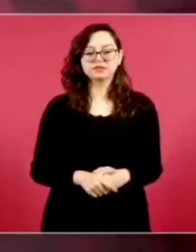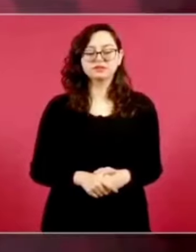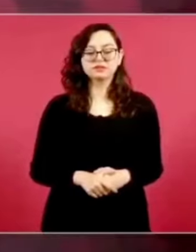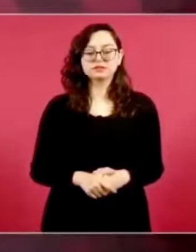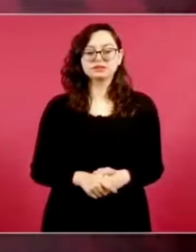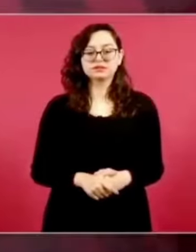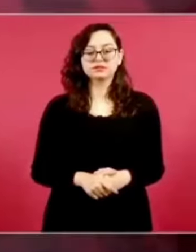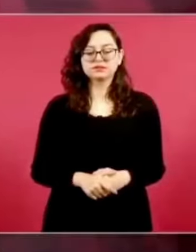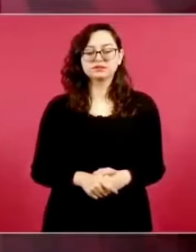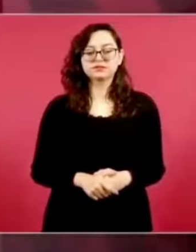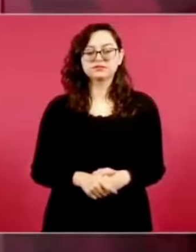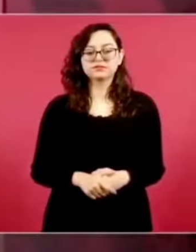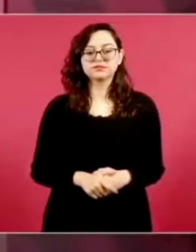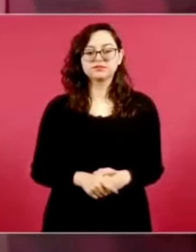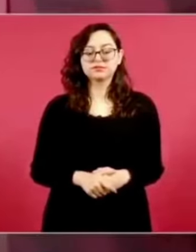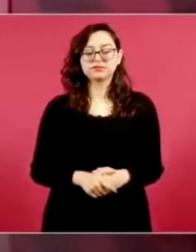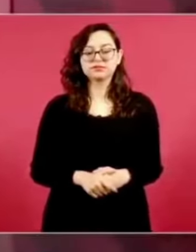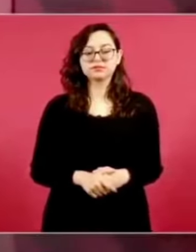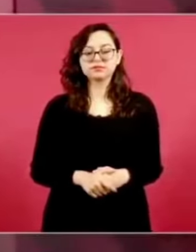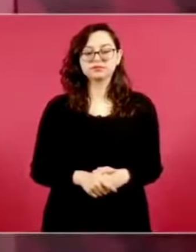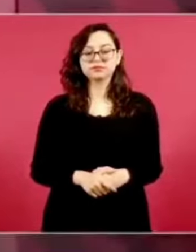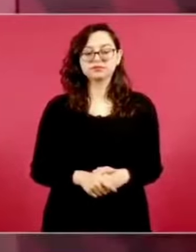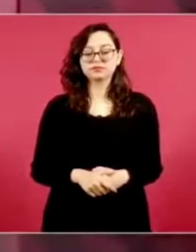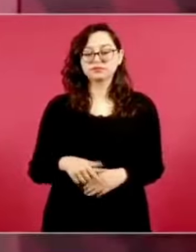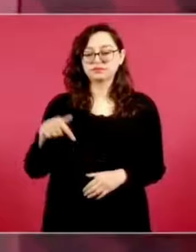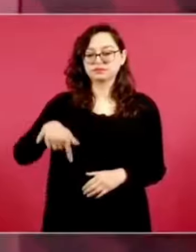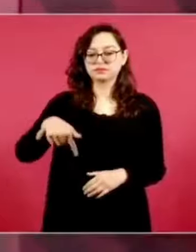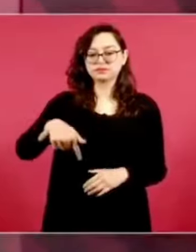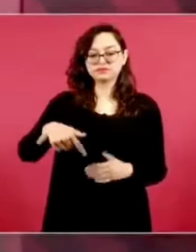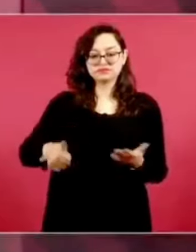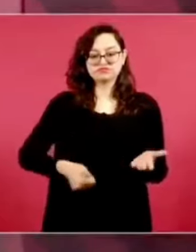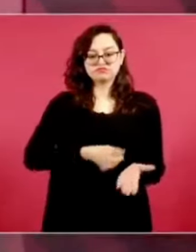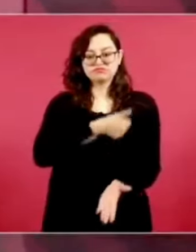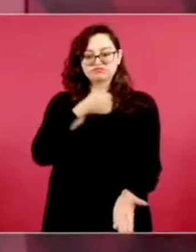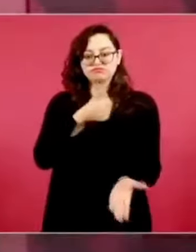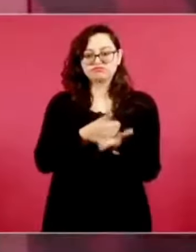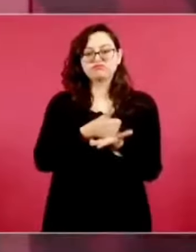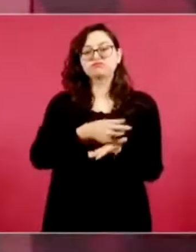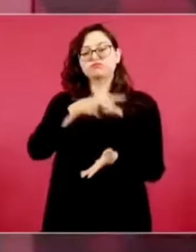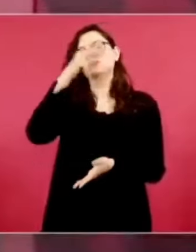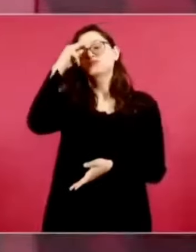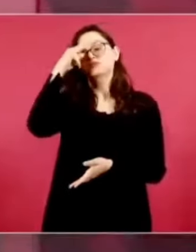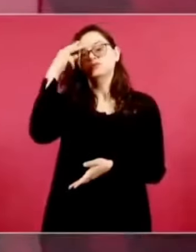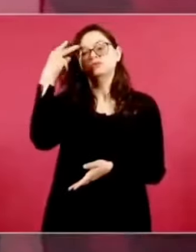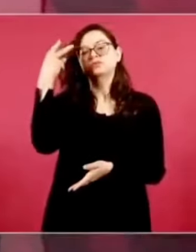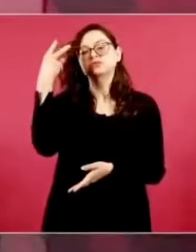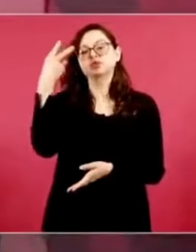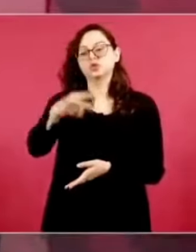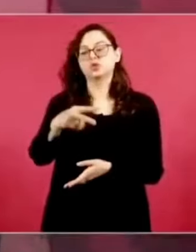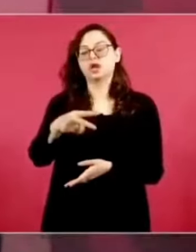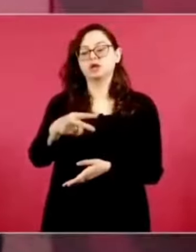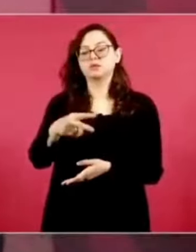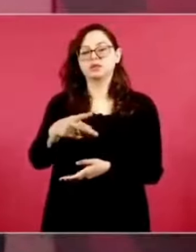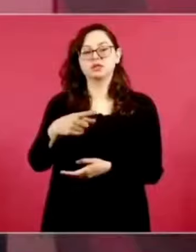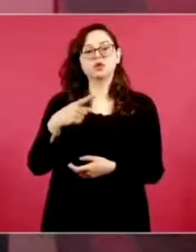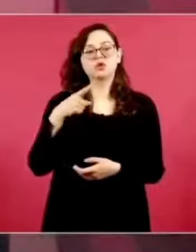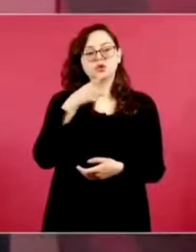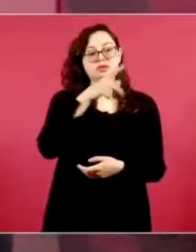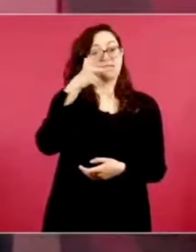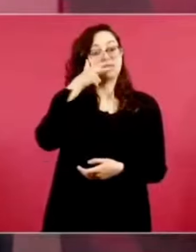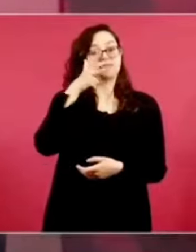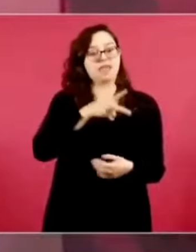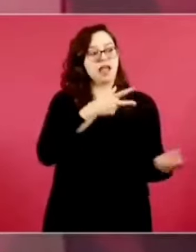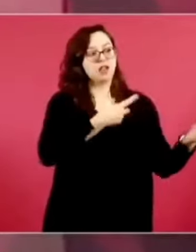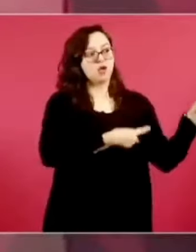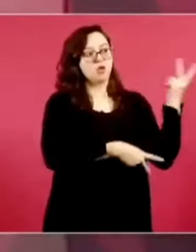casi rendida la Ciudad de México porque habían triunfado en la batalla del Cerro de las Cruces